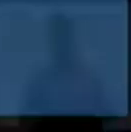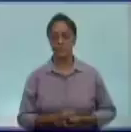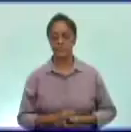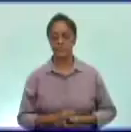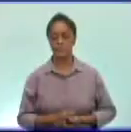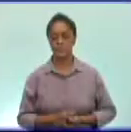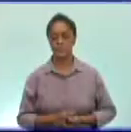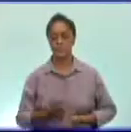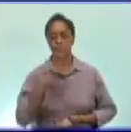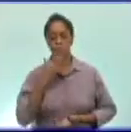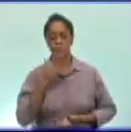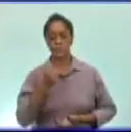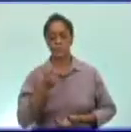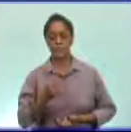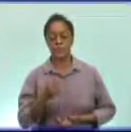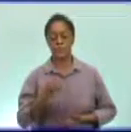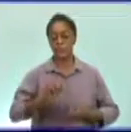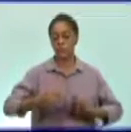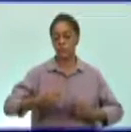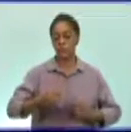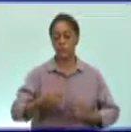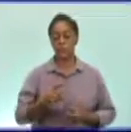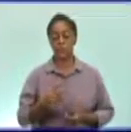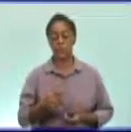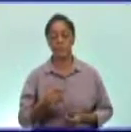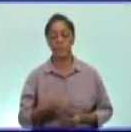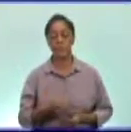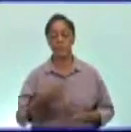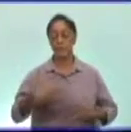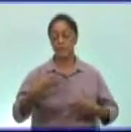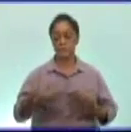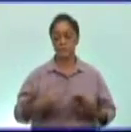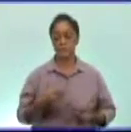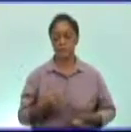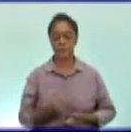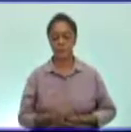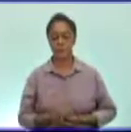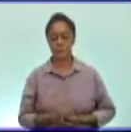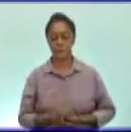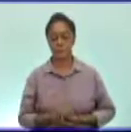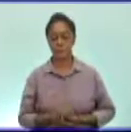Bien, controlemos entonces la actividad.